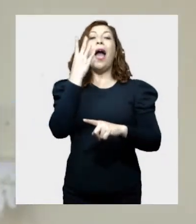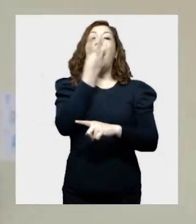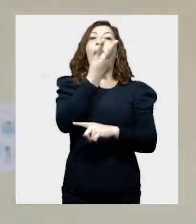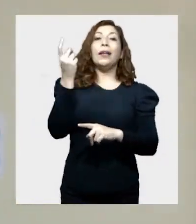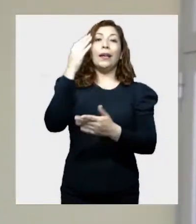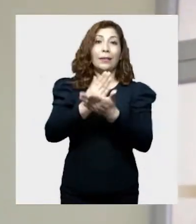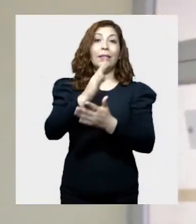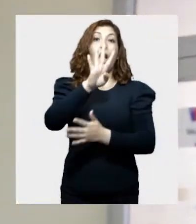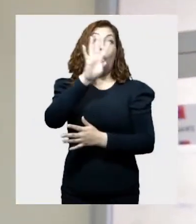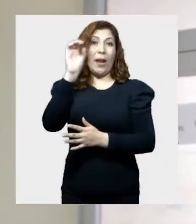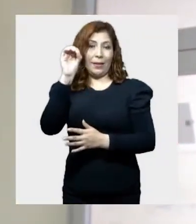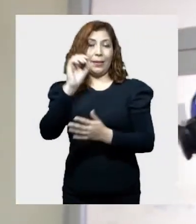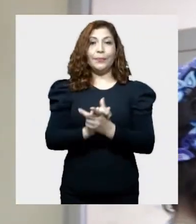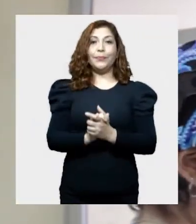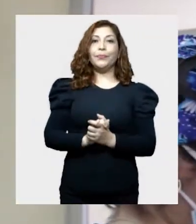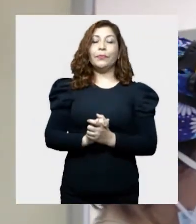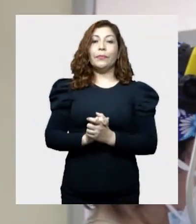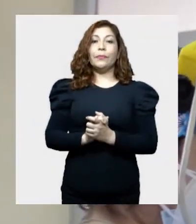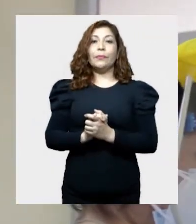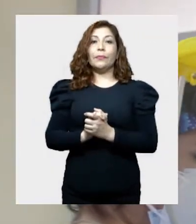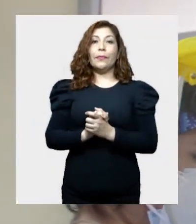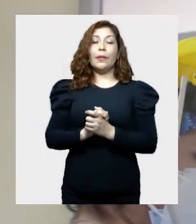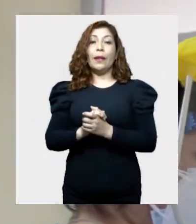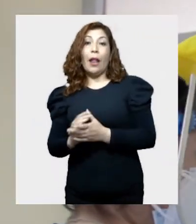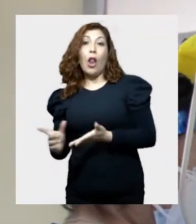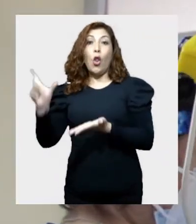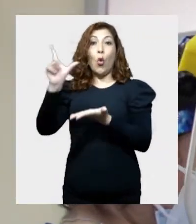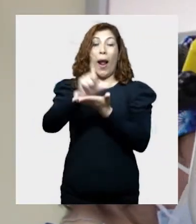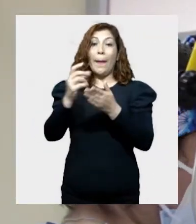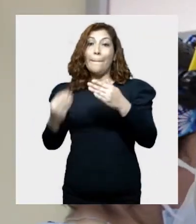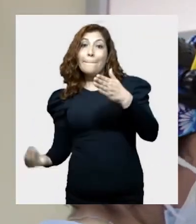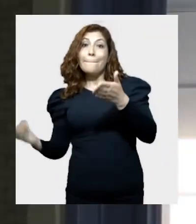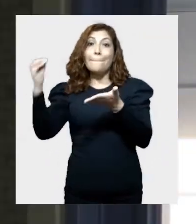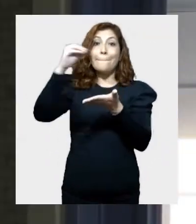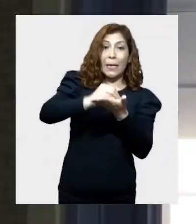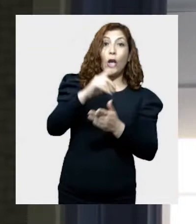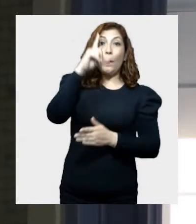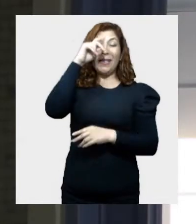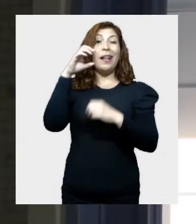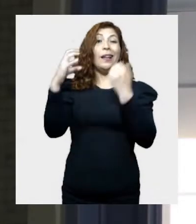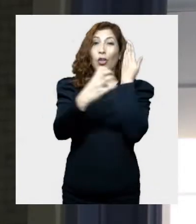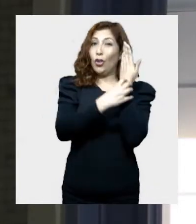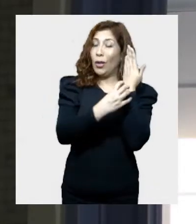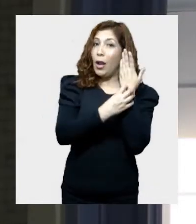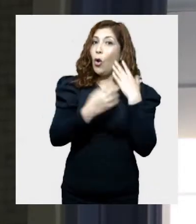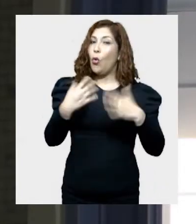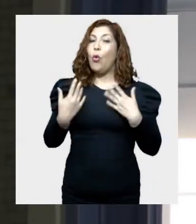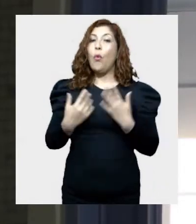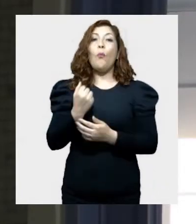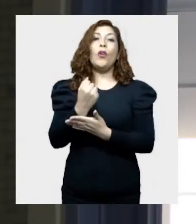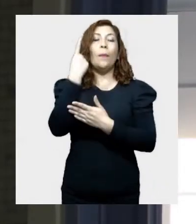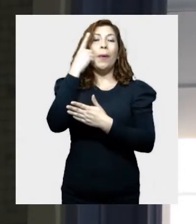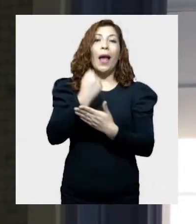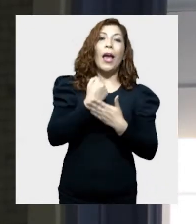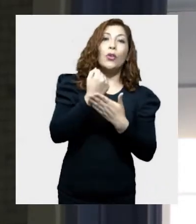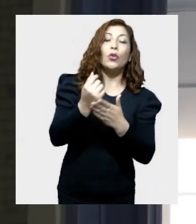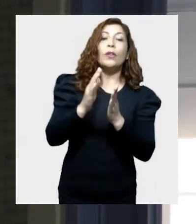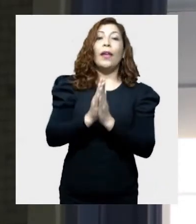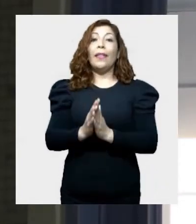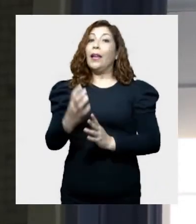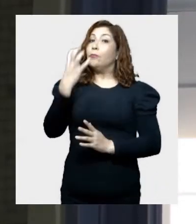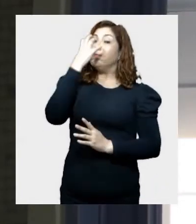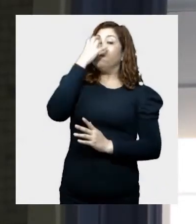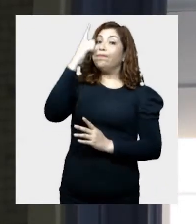40. El anexo del Hospital Regional se constituyó en un valioso aliado para la rehabilitación postventilación mecánica invasiva por